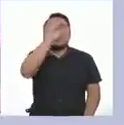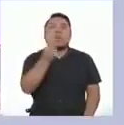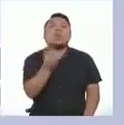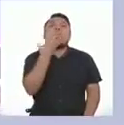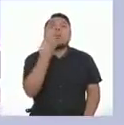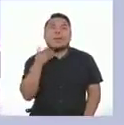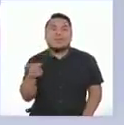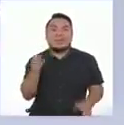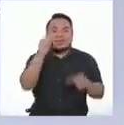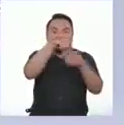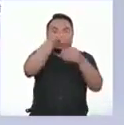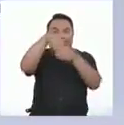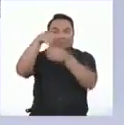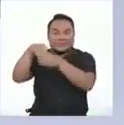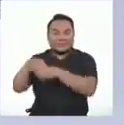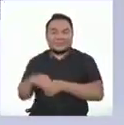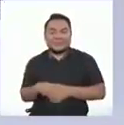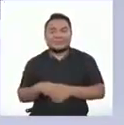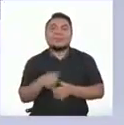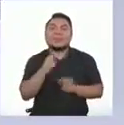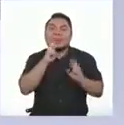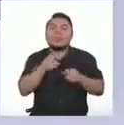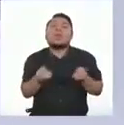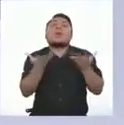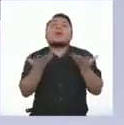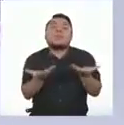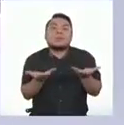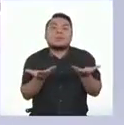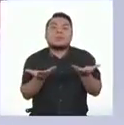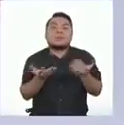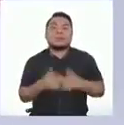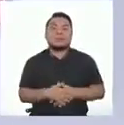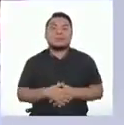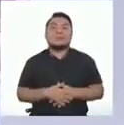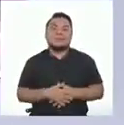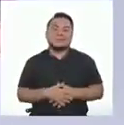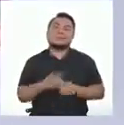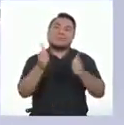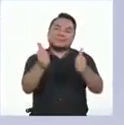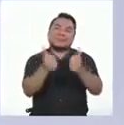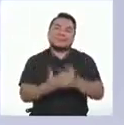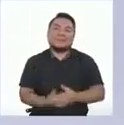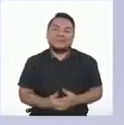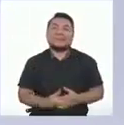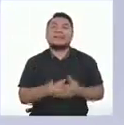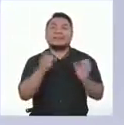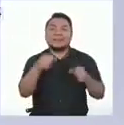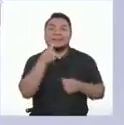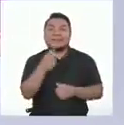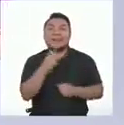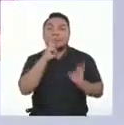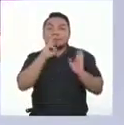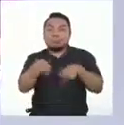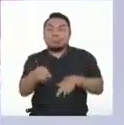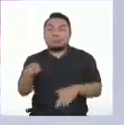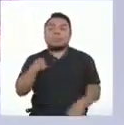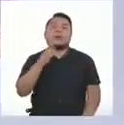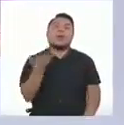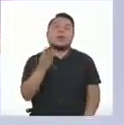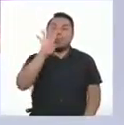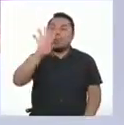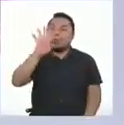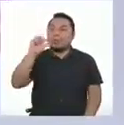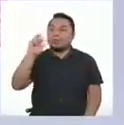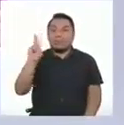cada cuadradito. Y el resultado es... ¡Qué bien, chicos! Eso es, el resultado es